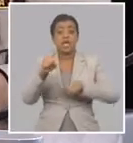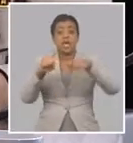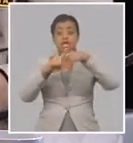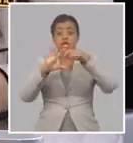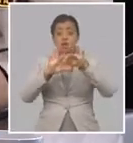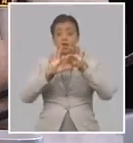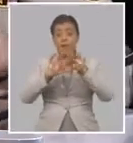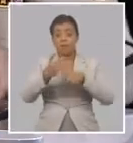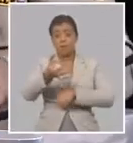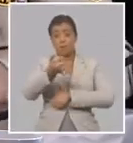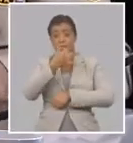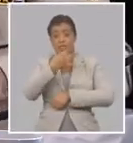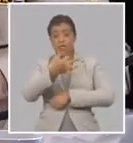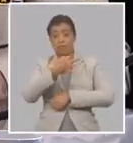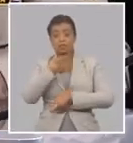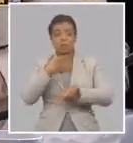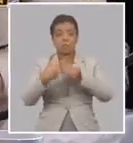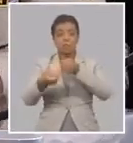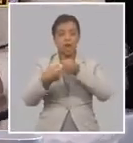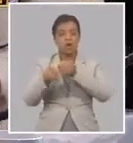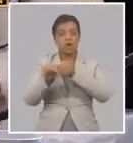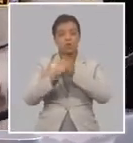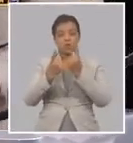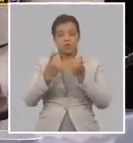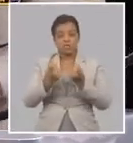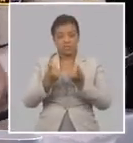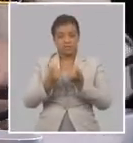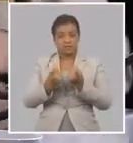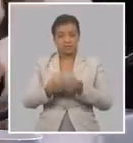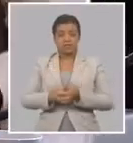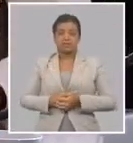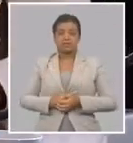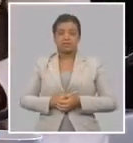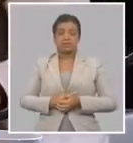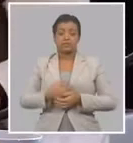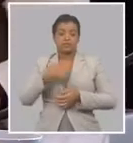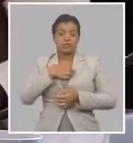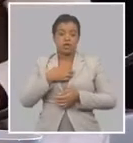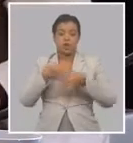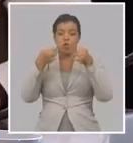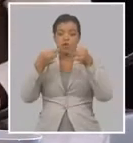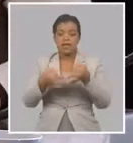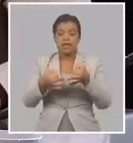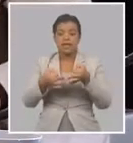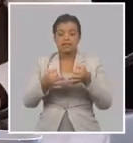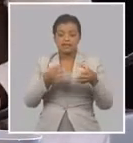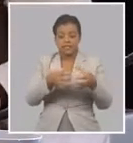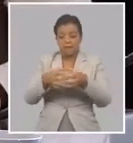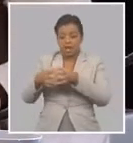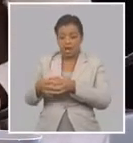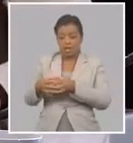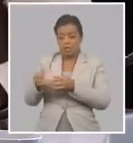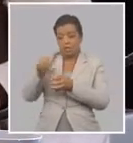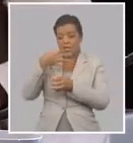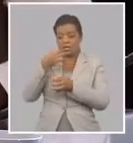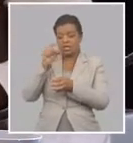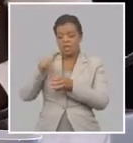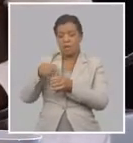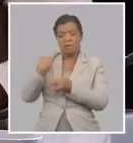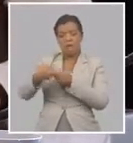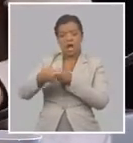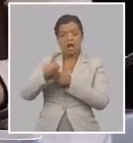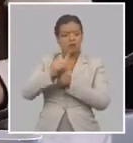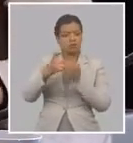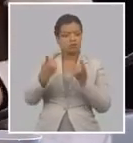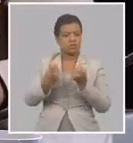siempre que se vengan en los envases originales y estén separados del resto de las misiones uno de los aspectos que también la